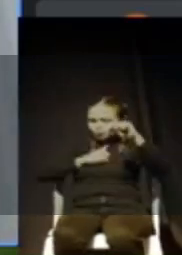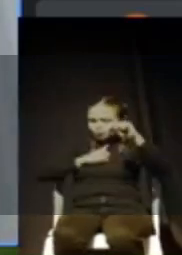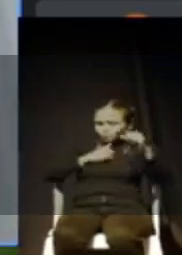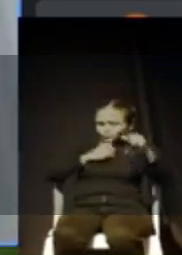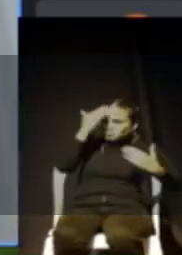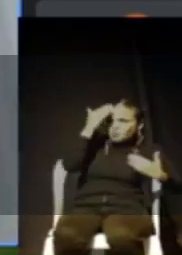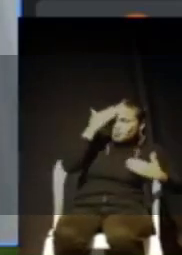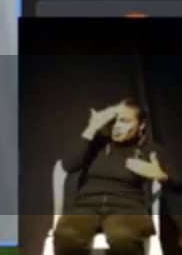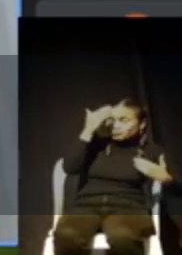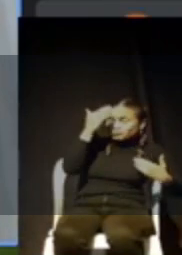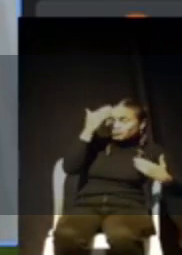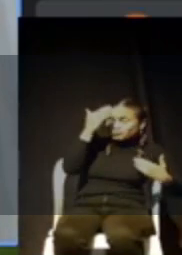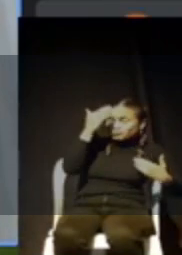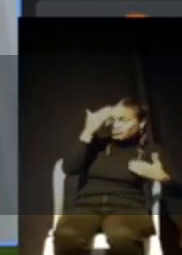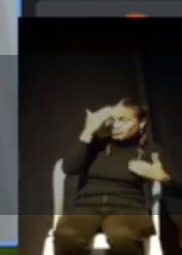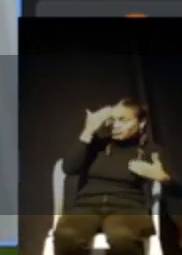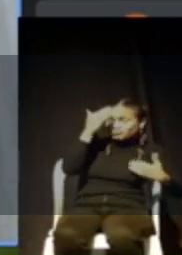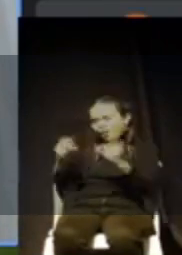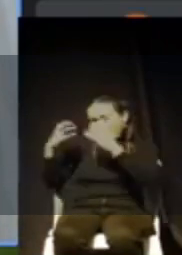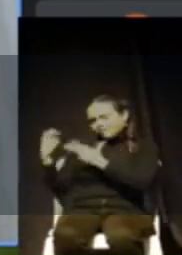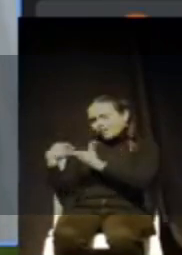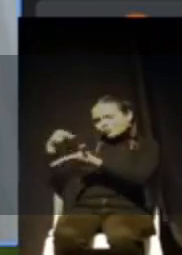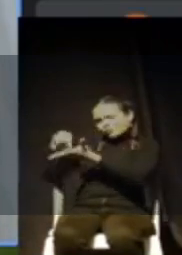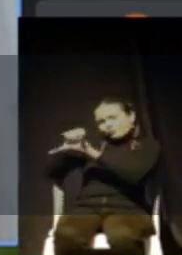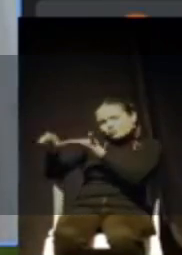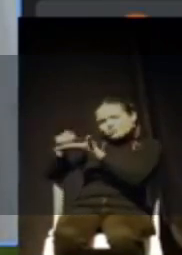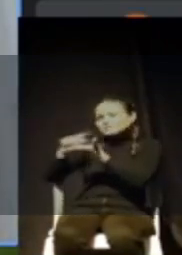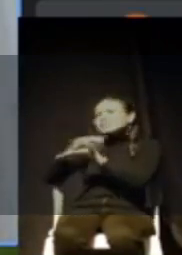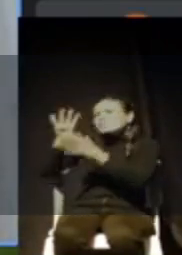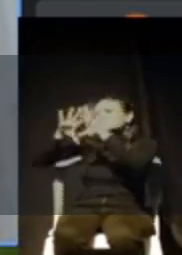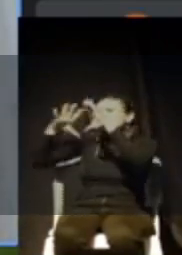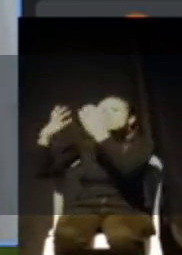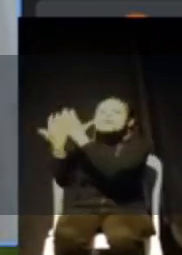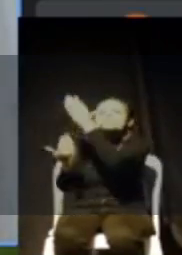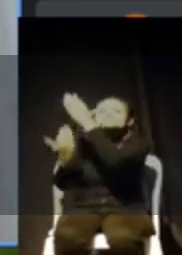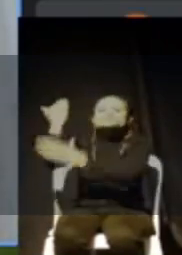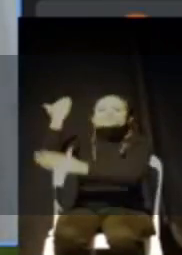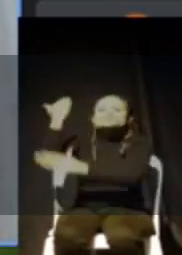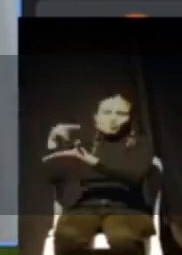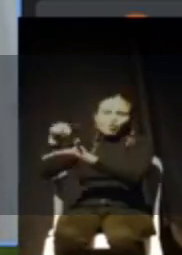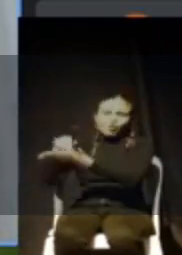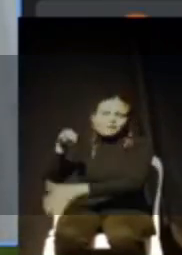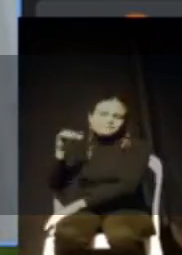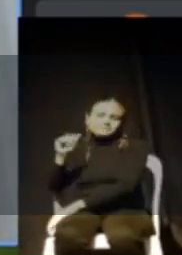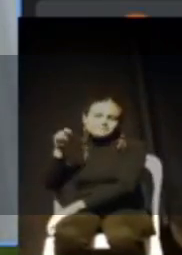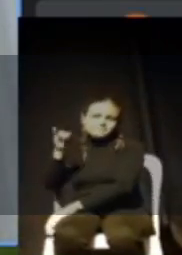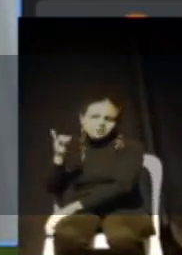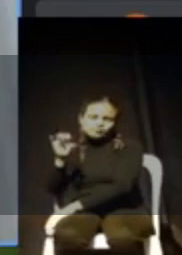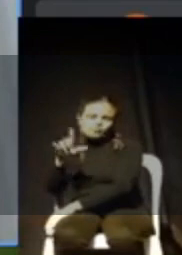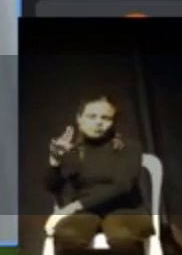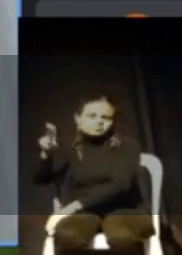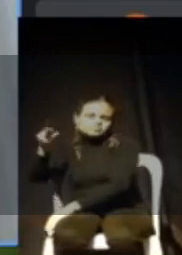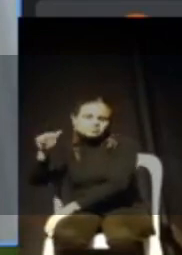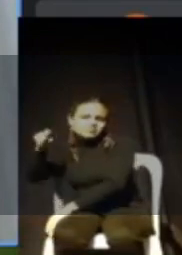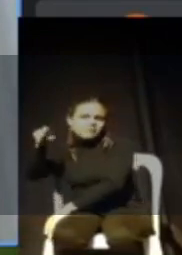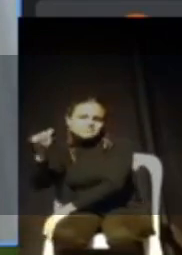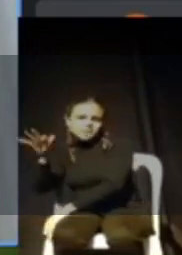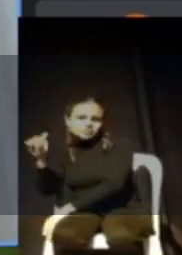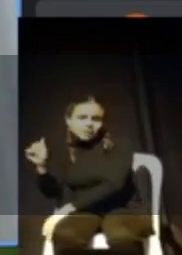tu mundo, como lo llama Eduard Glissant, y el mundo desde el pensamiento de Manuel Zapata Olivella, y